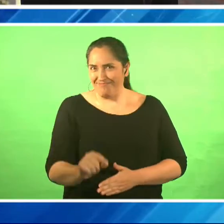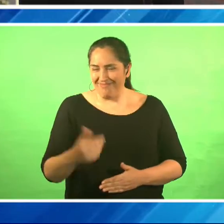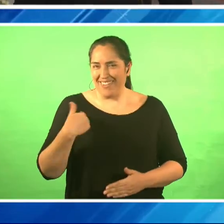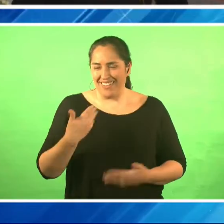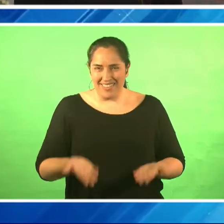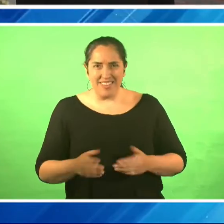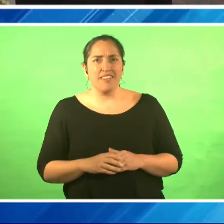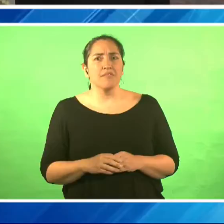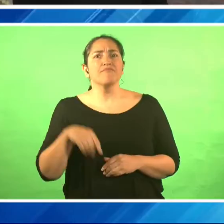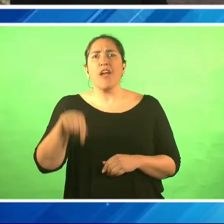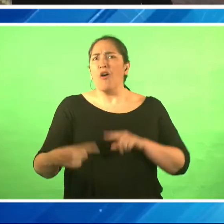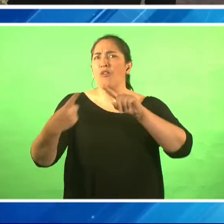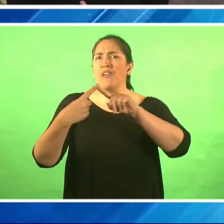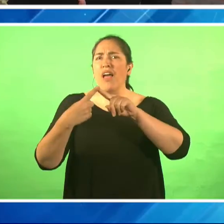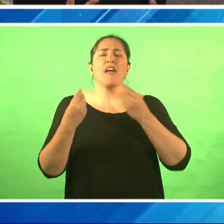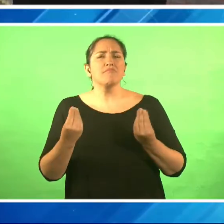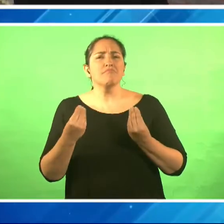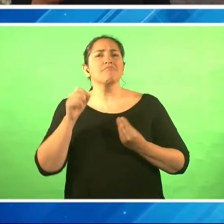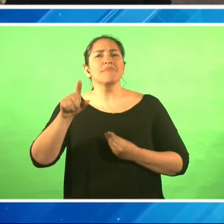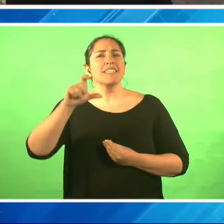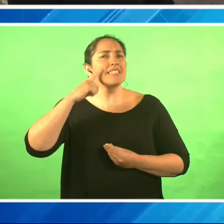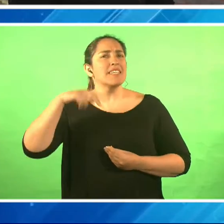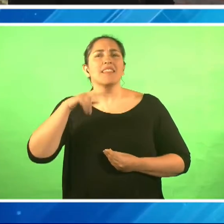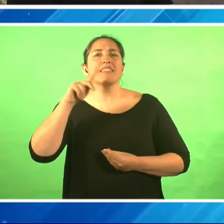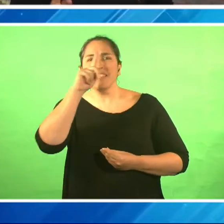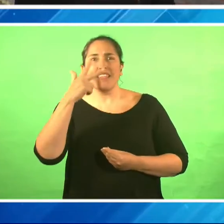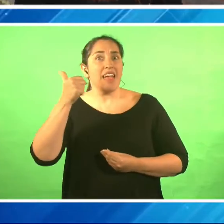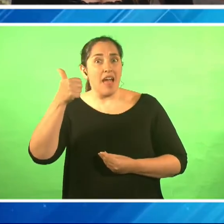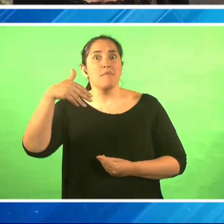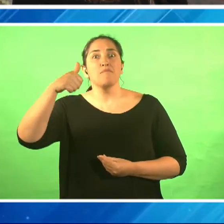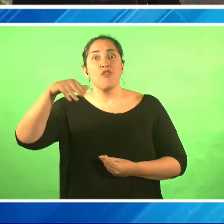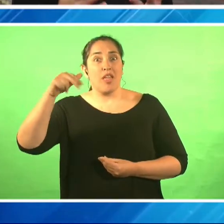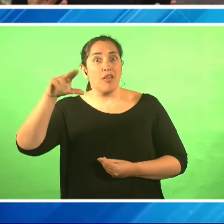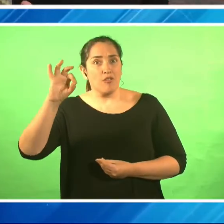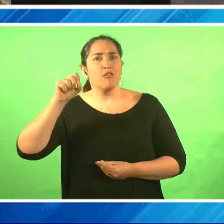contactar con Cintia Mónaco, que es nuestra delegada regional de la provincia de